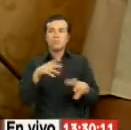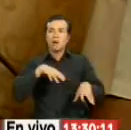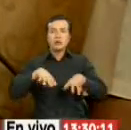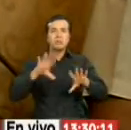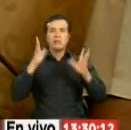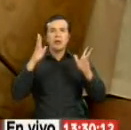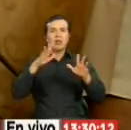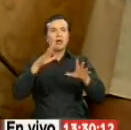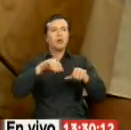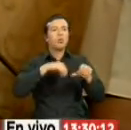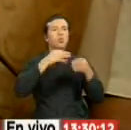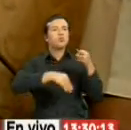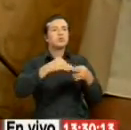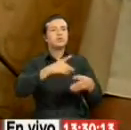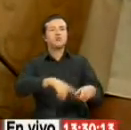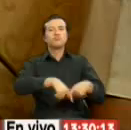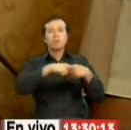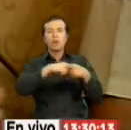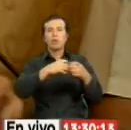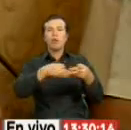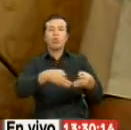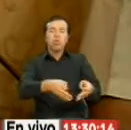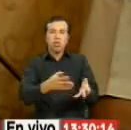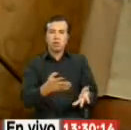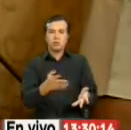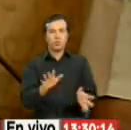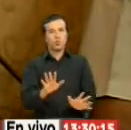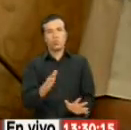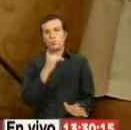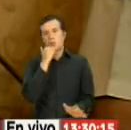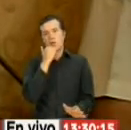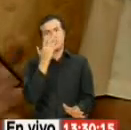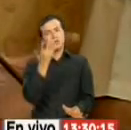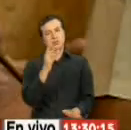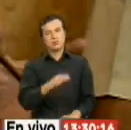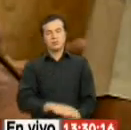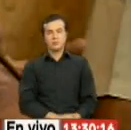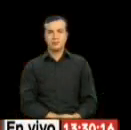resultados por parte de la noticia